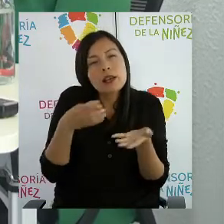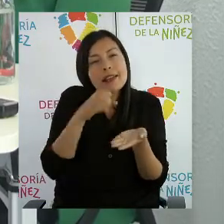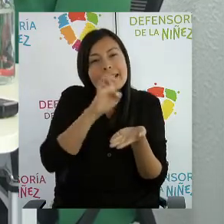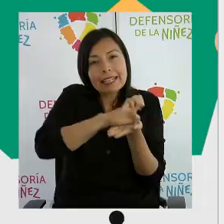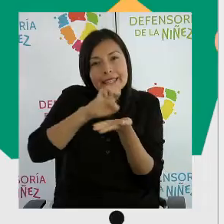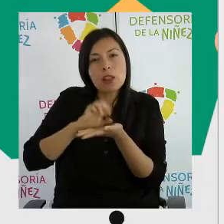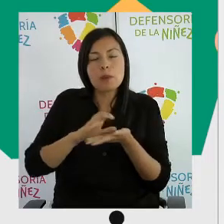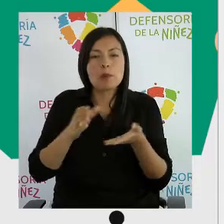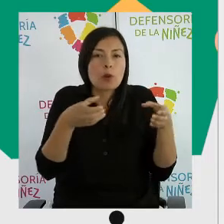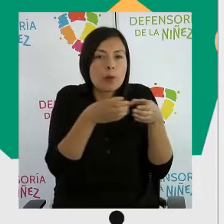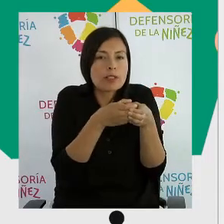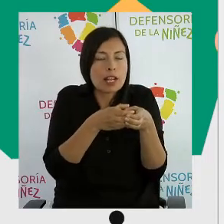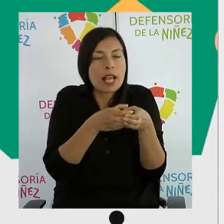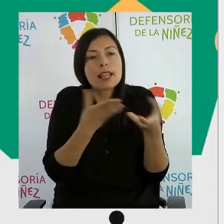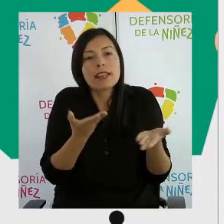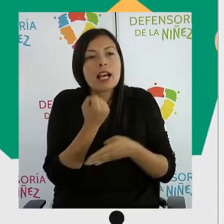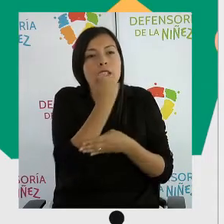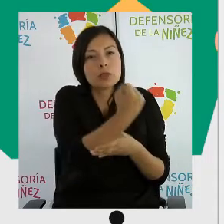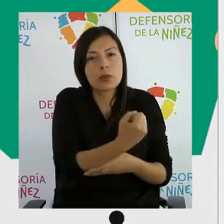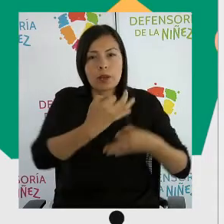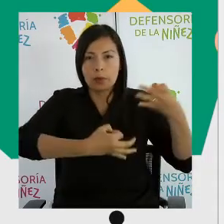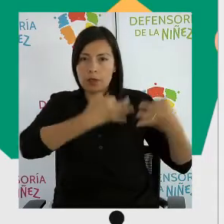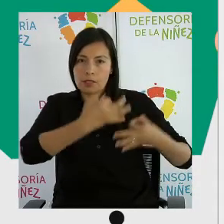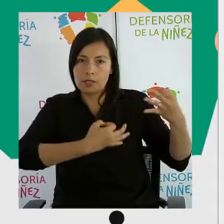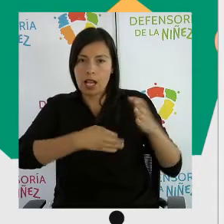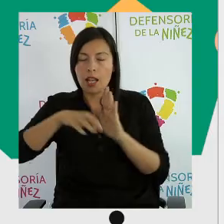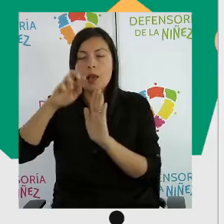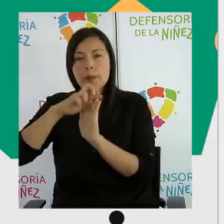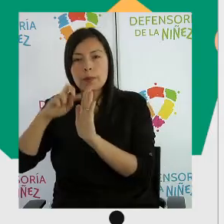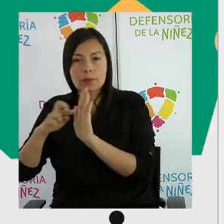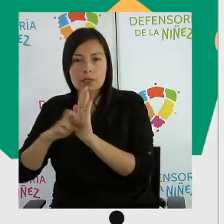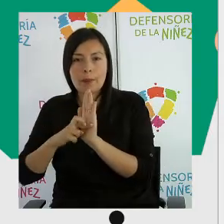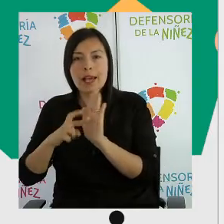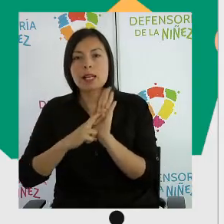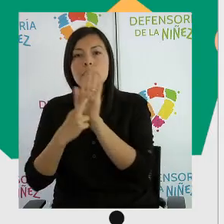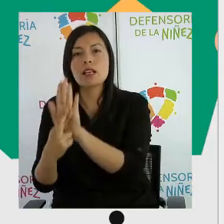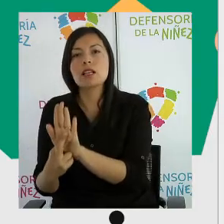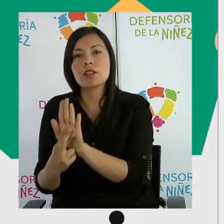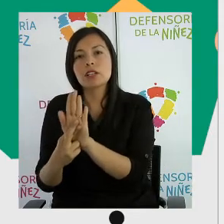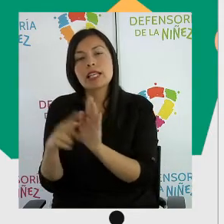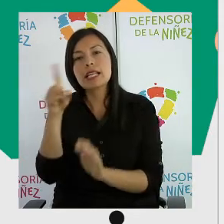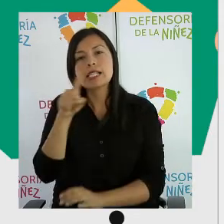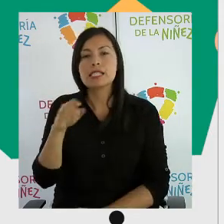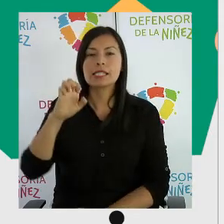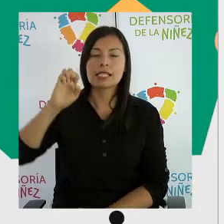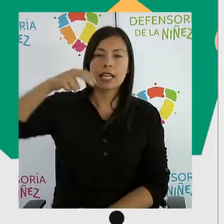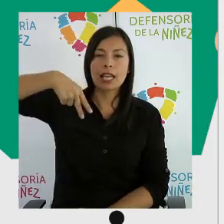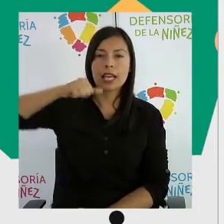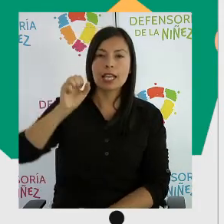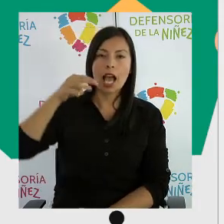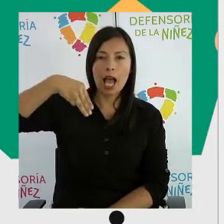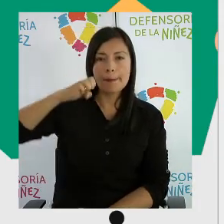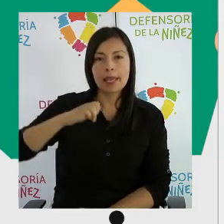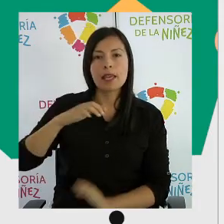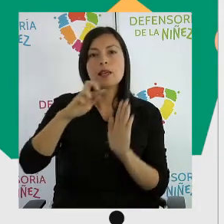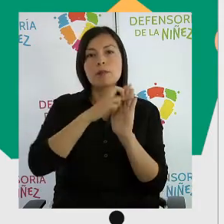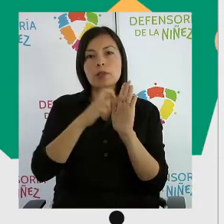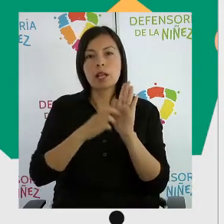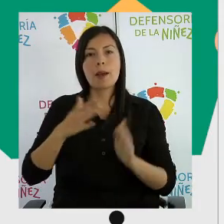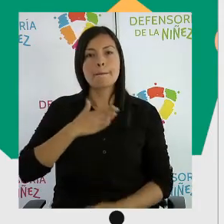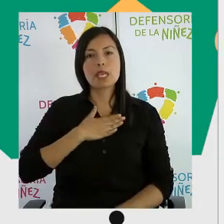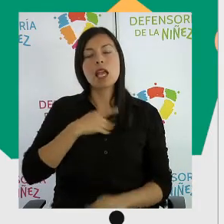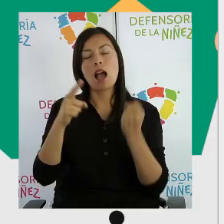la Corporación de Asistencia Judicial, los programas de representación jurídica del Servicio Nacional de Menores, el programa Mi Abogado del Ministerio de